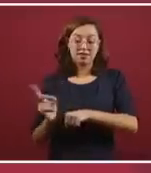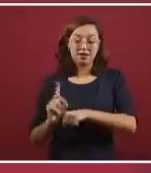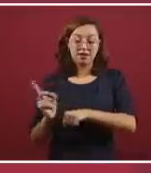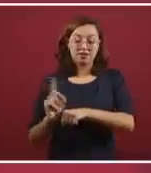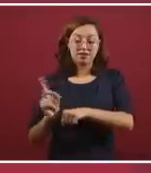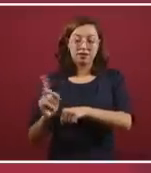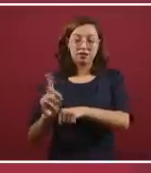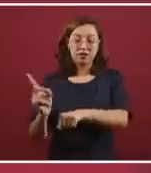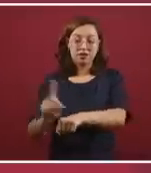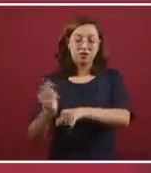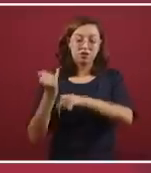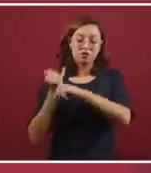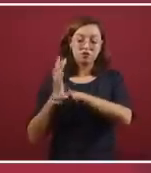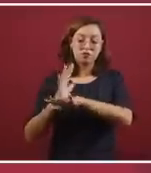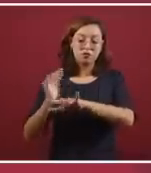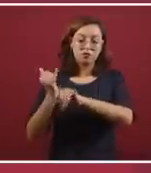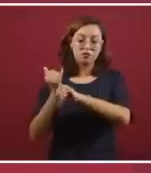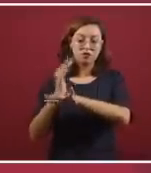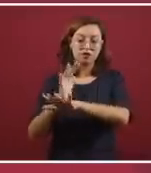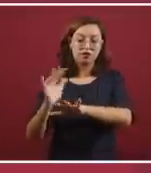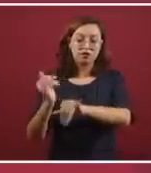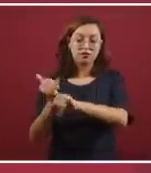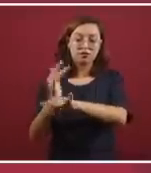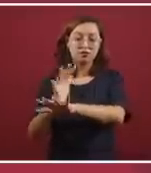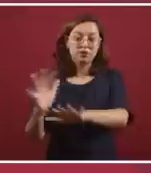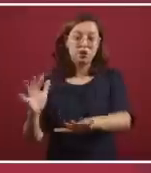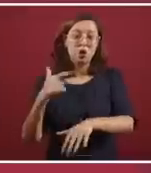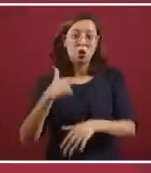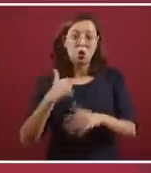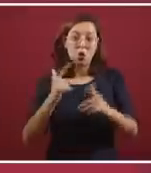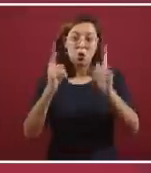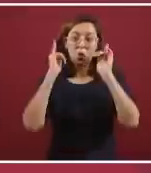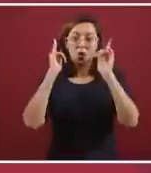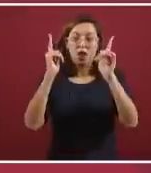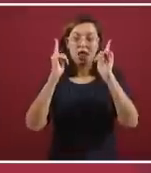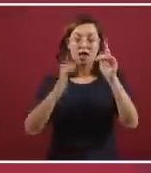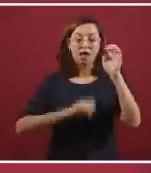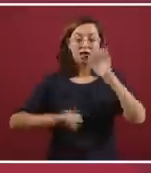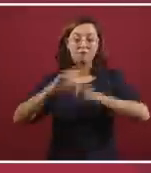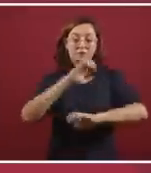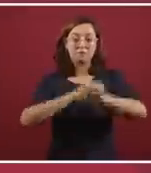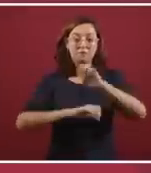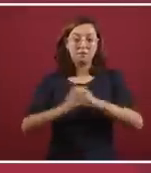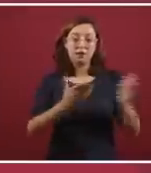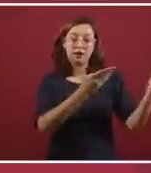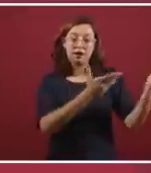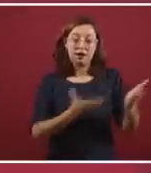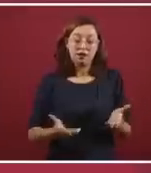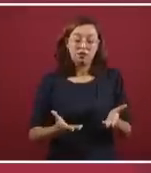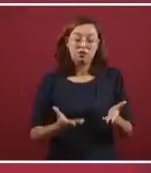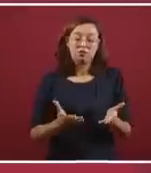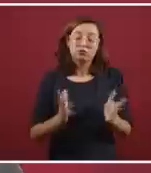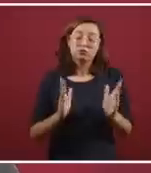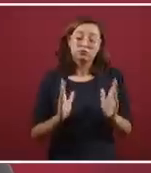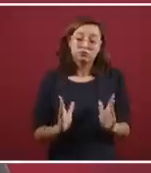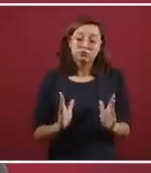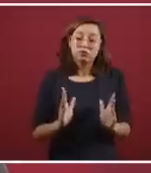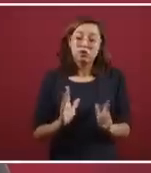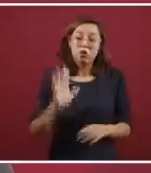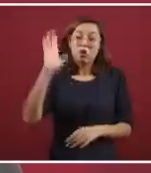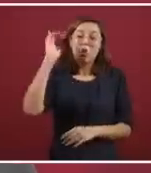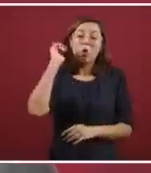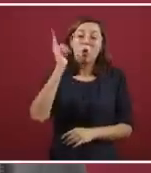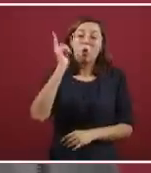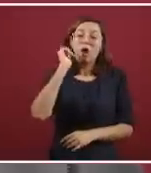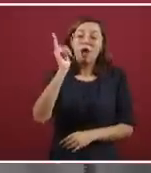buscábamos que el embajador de eeuu en méxico sea respetuosa se pareciera